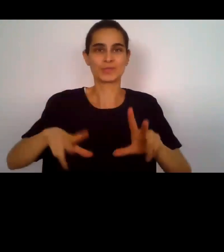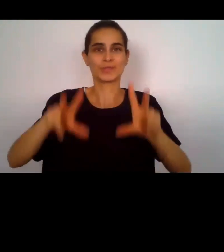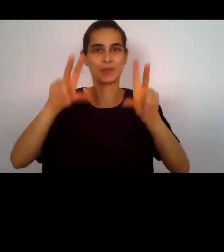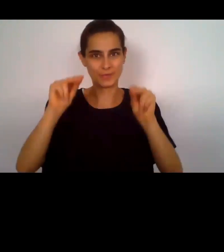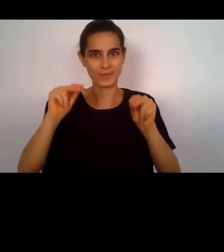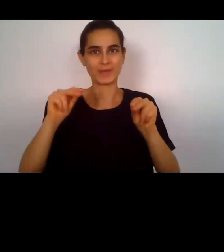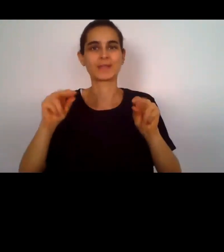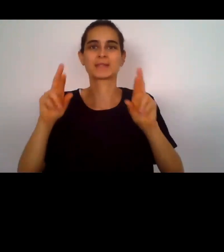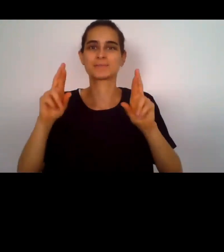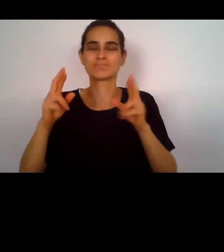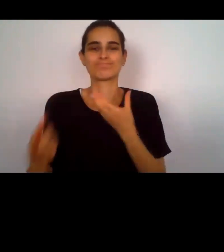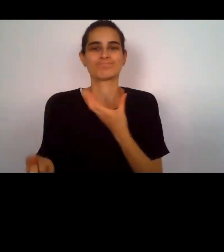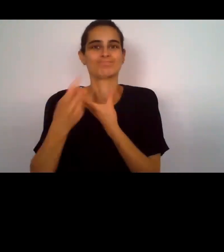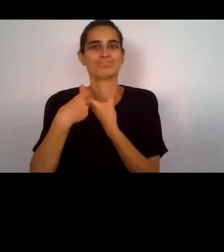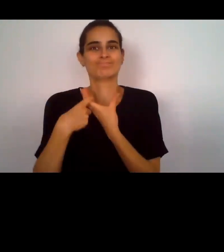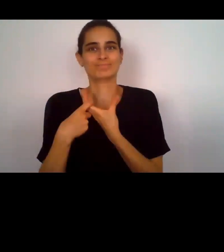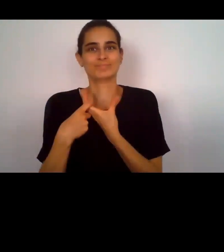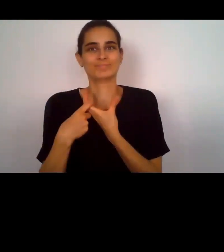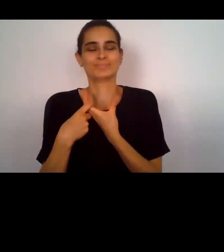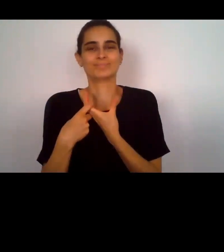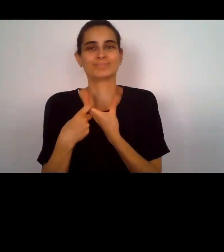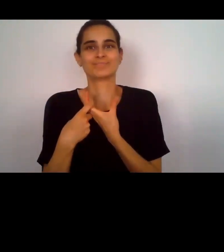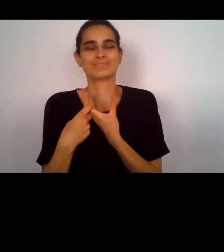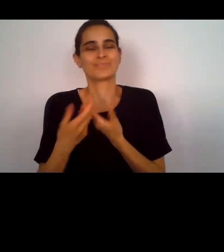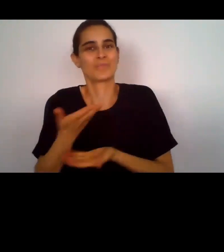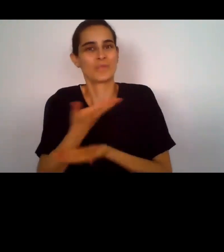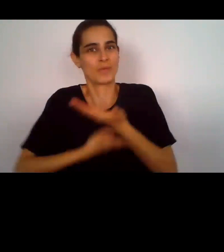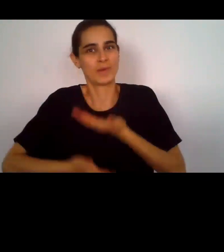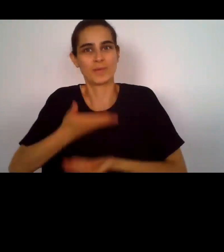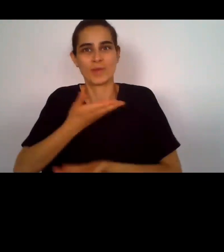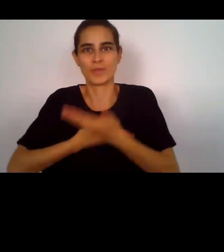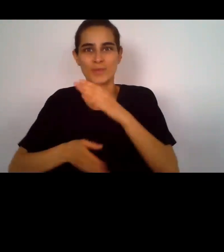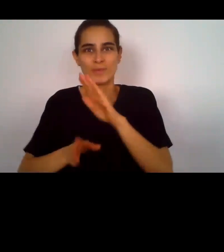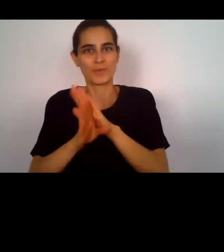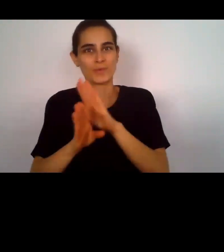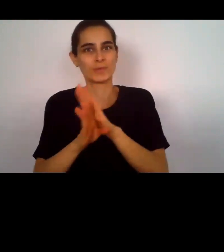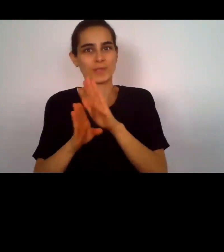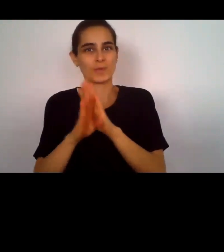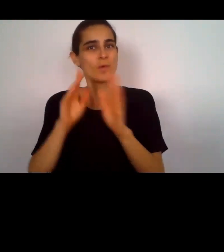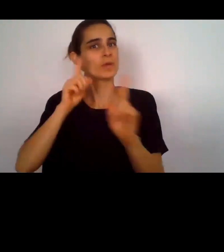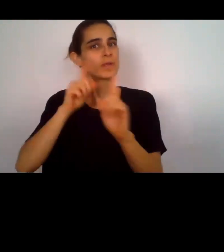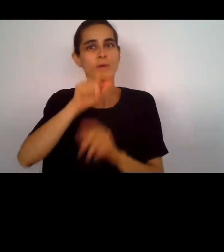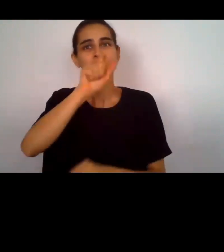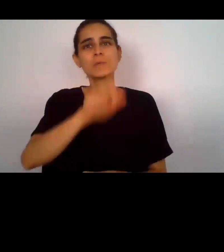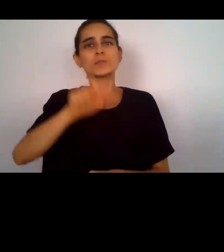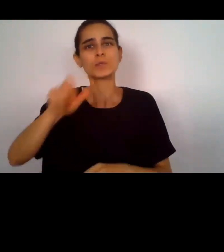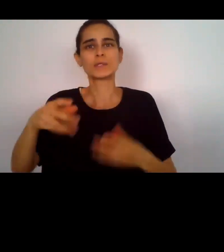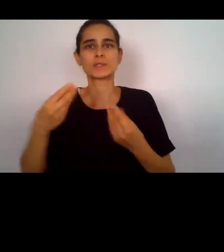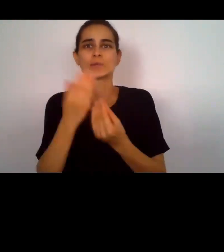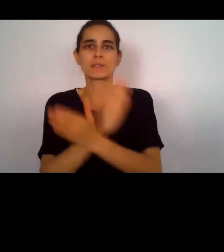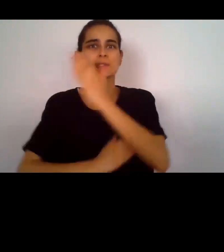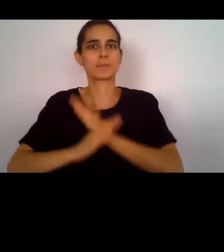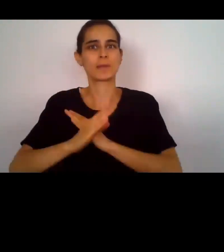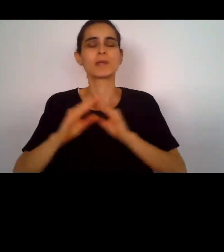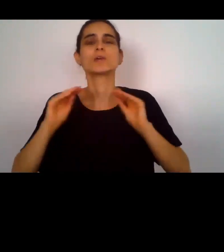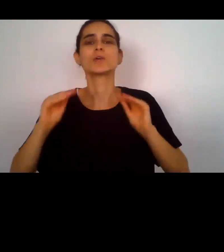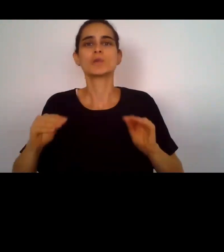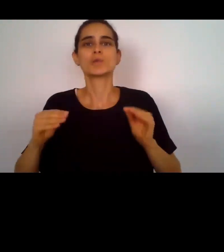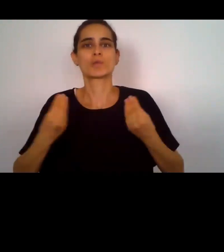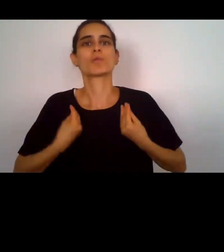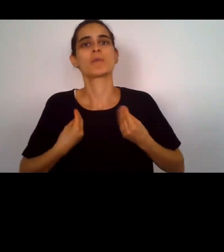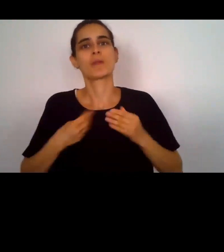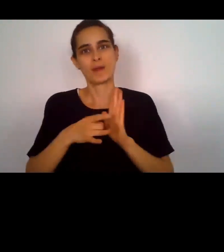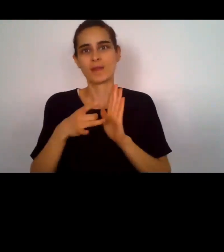siguiendo en esa colaboración para que las personas con discapacidad mejoren su calidad de vida.